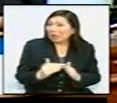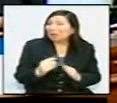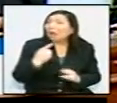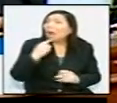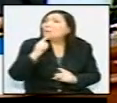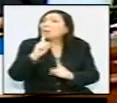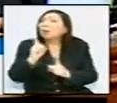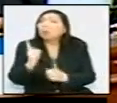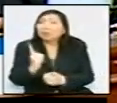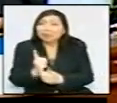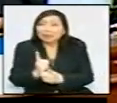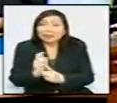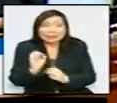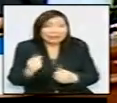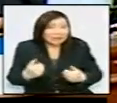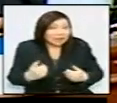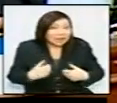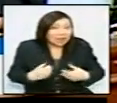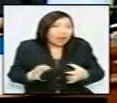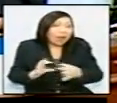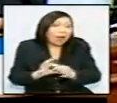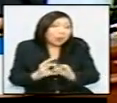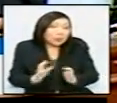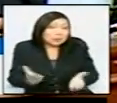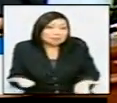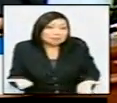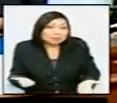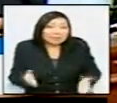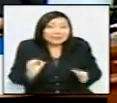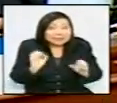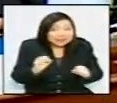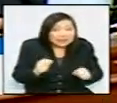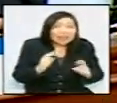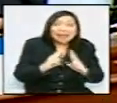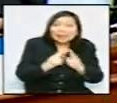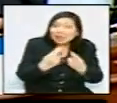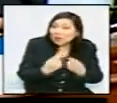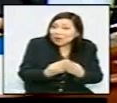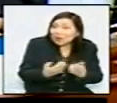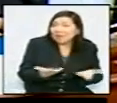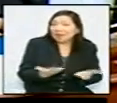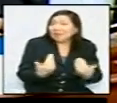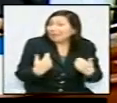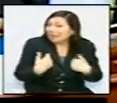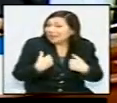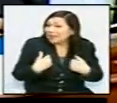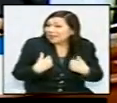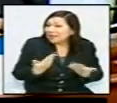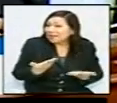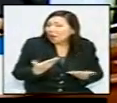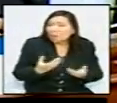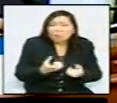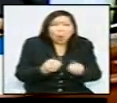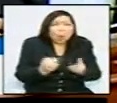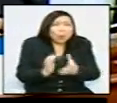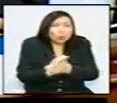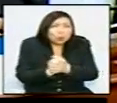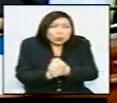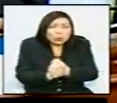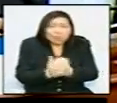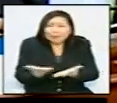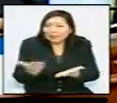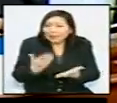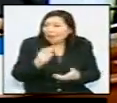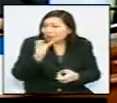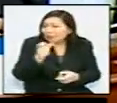domicilio, pero le preguntó si tenía alguna familiaridad, si se reunía, tenía mucha amistad con